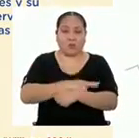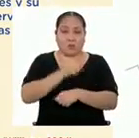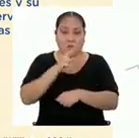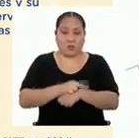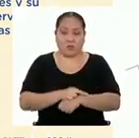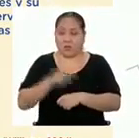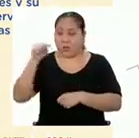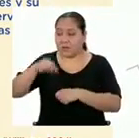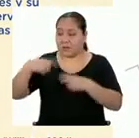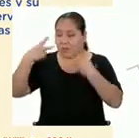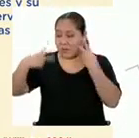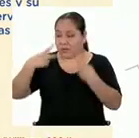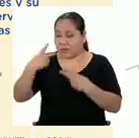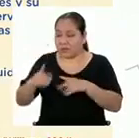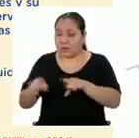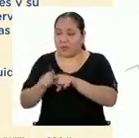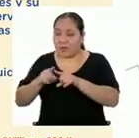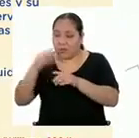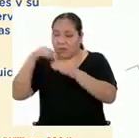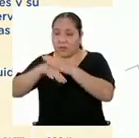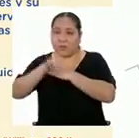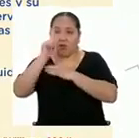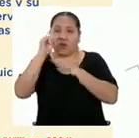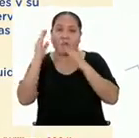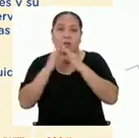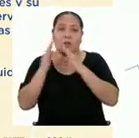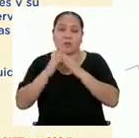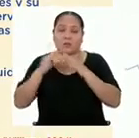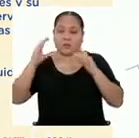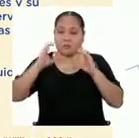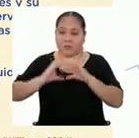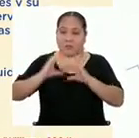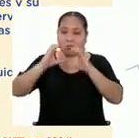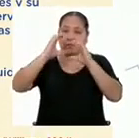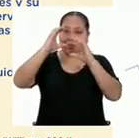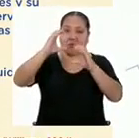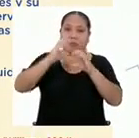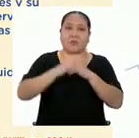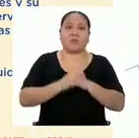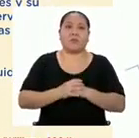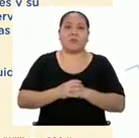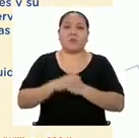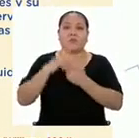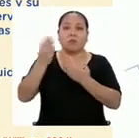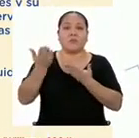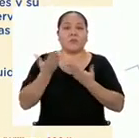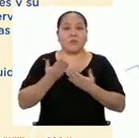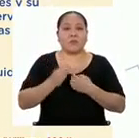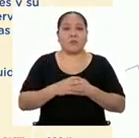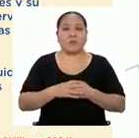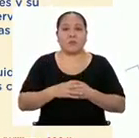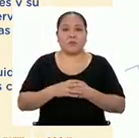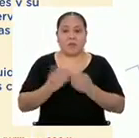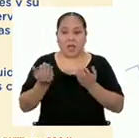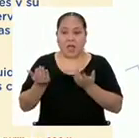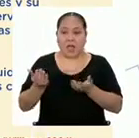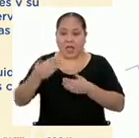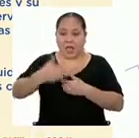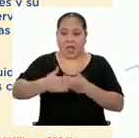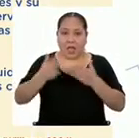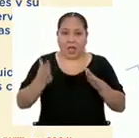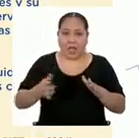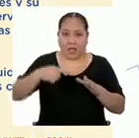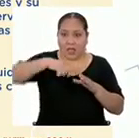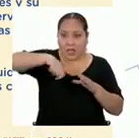estancia visitamos una vivienda, construida de ladrillo y barro. Fuimos invitados a la cocina para ver los cuyes